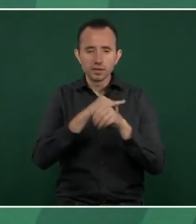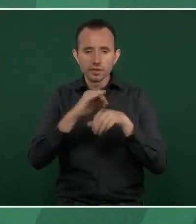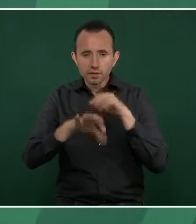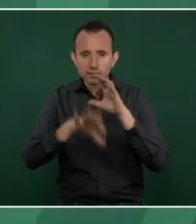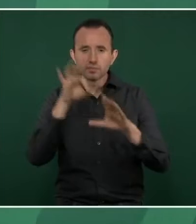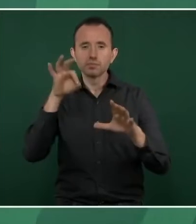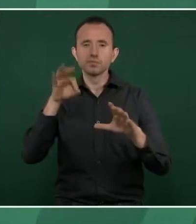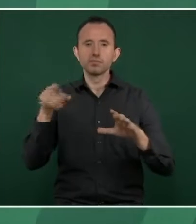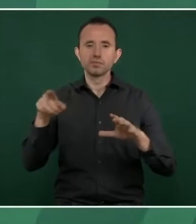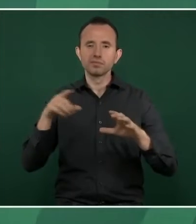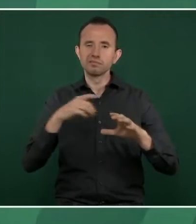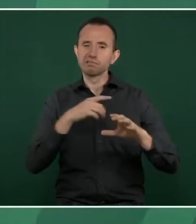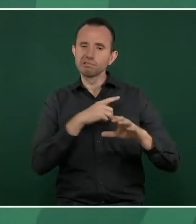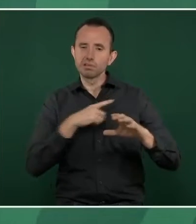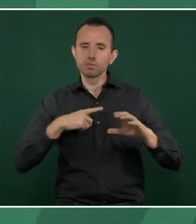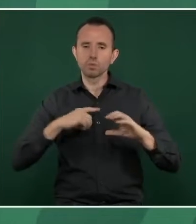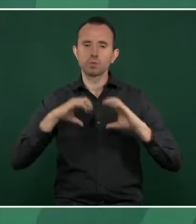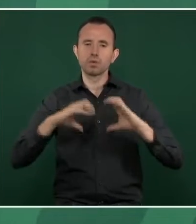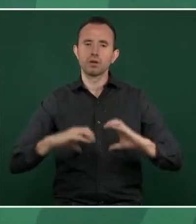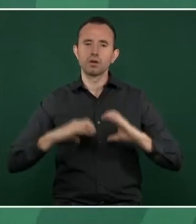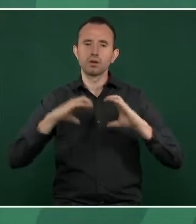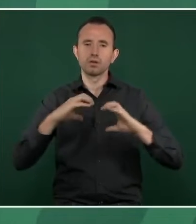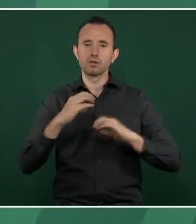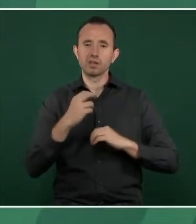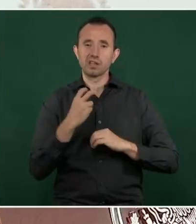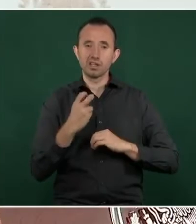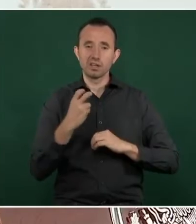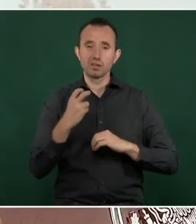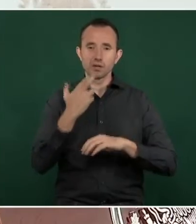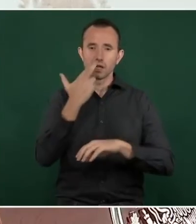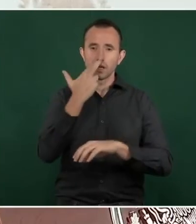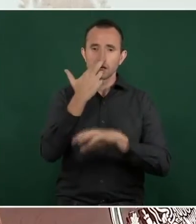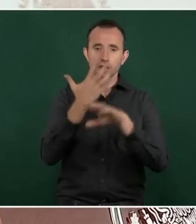pero esto es un asunto de Estado.